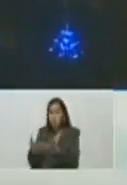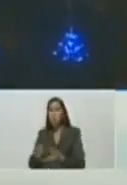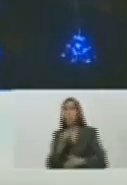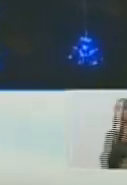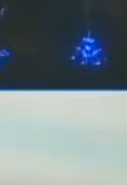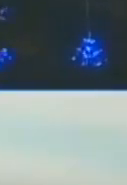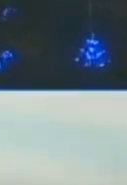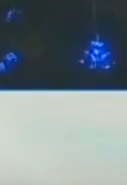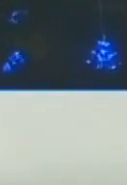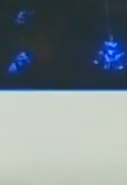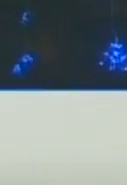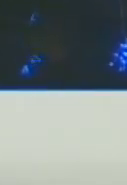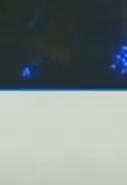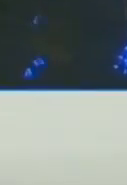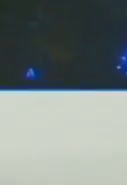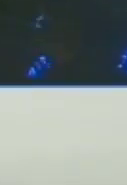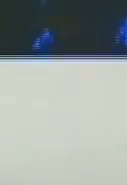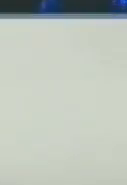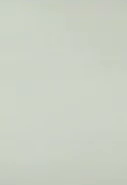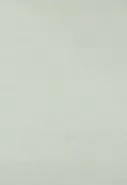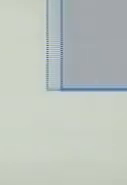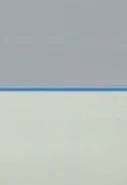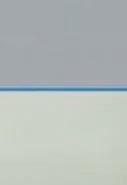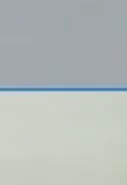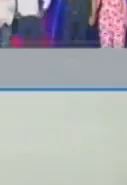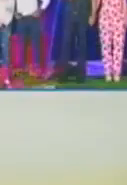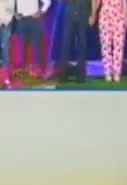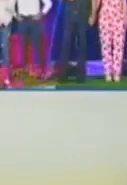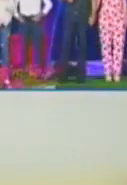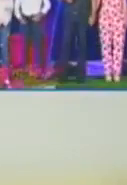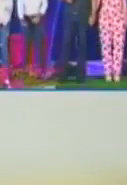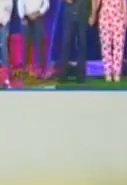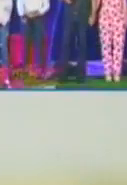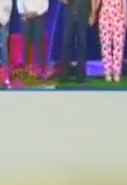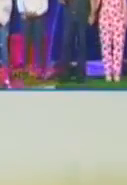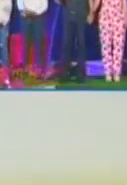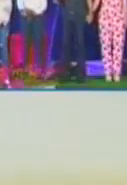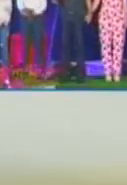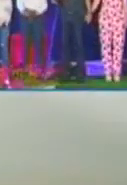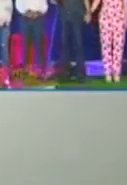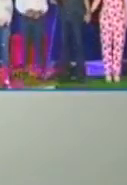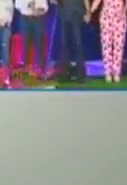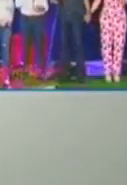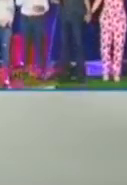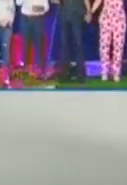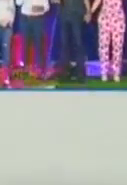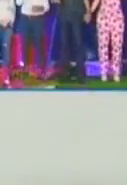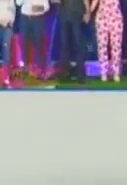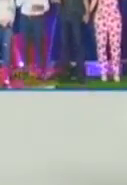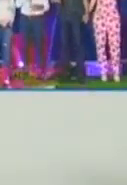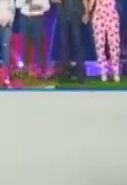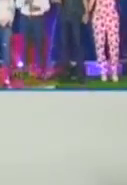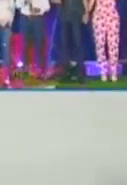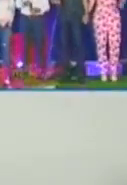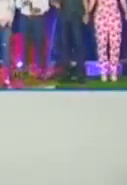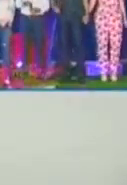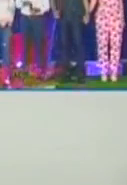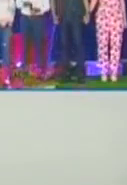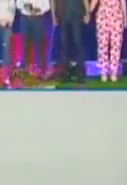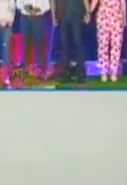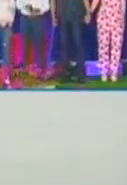sus bendiciones. Muy bella, miren, bella, bella, bella Caracas, bella, bella, bella y hermosa. Y de la